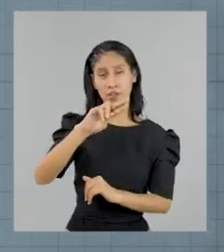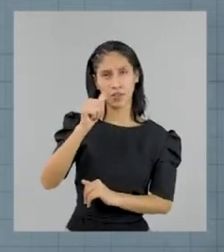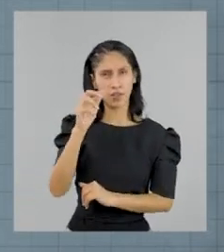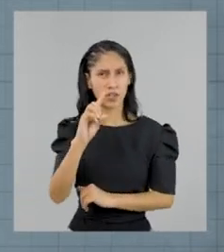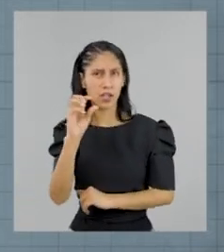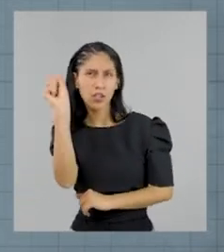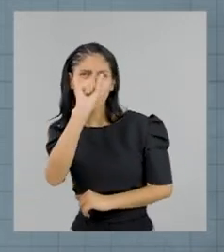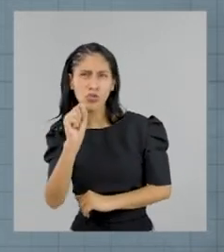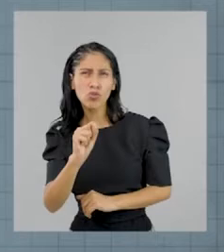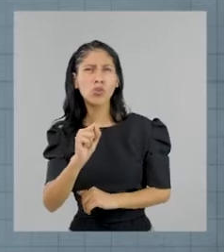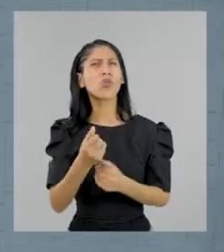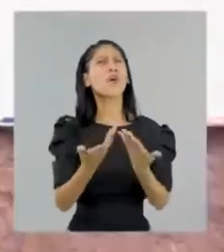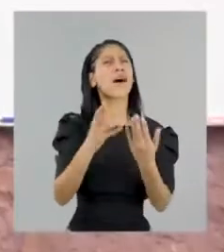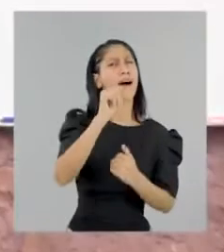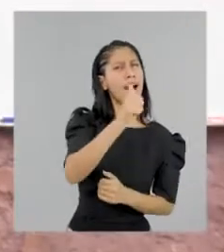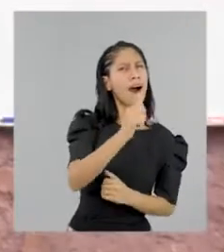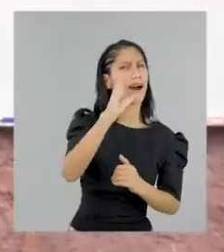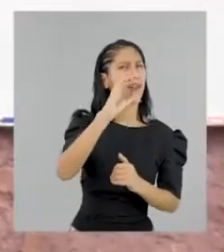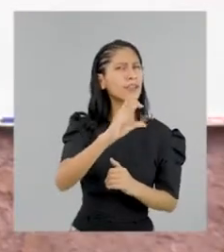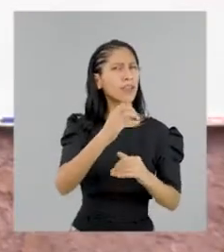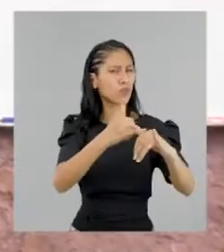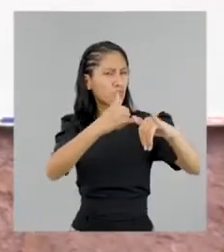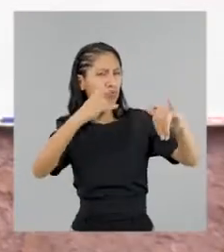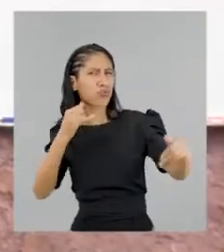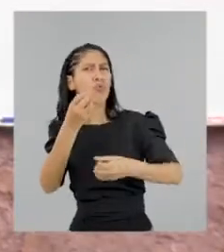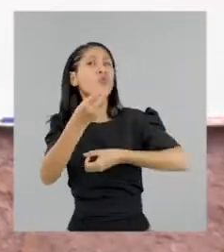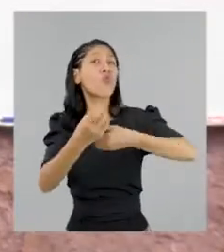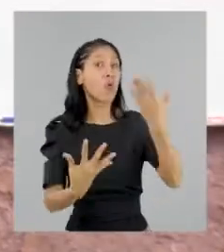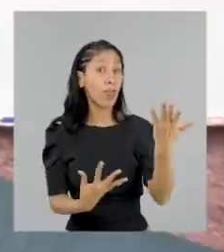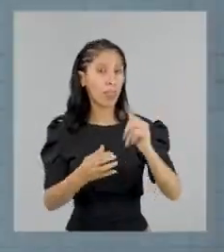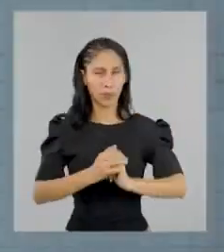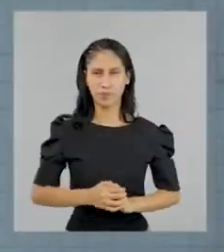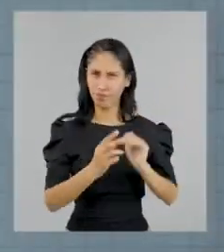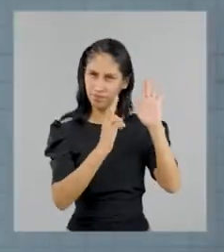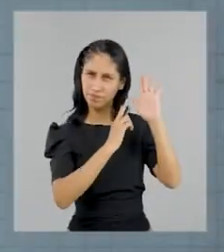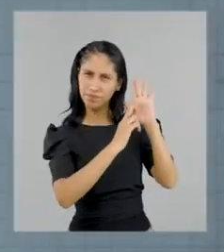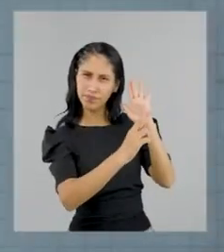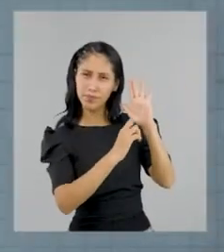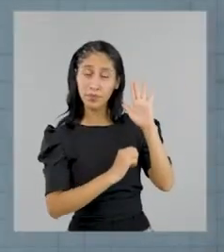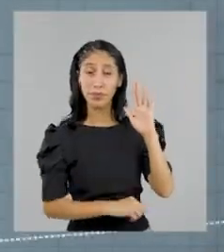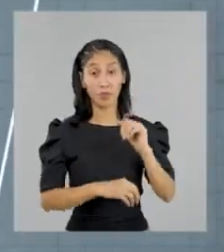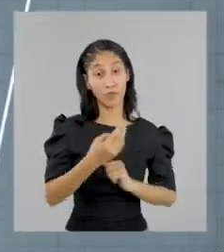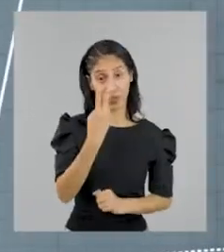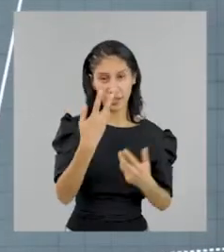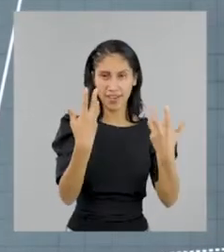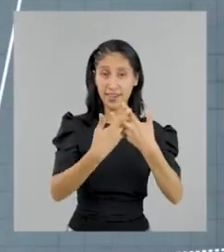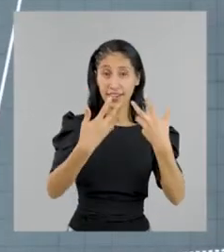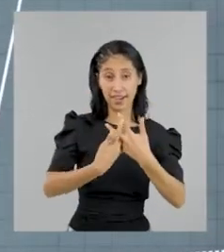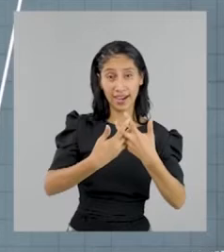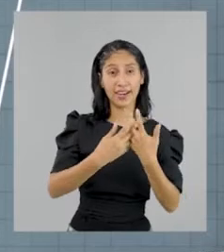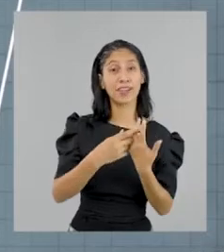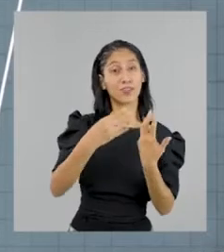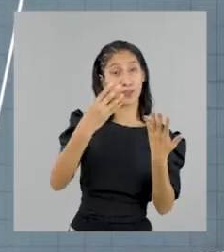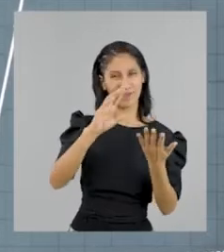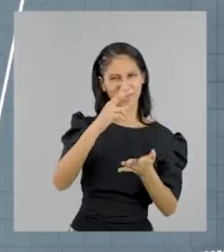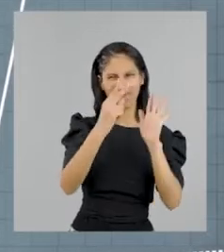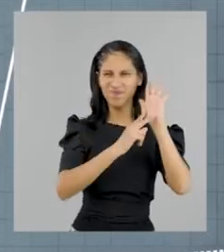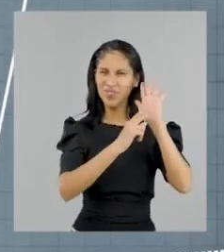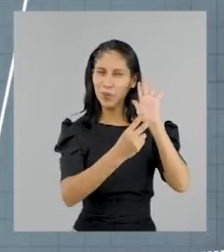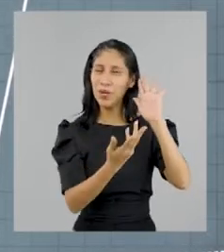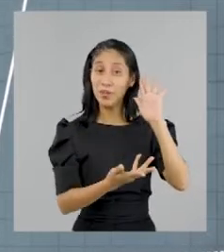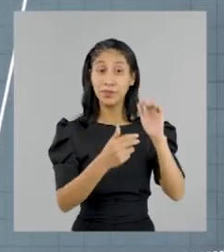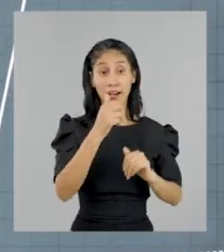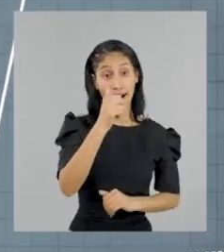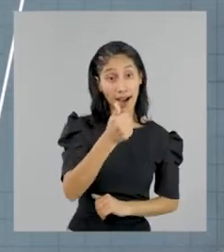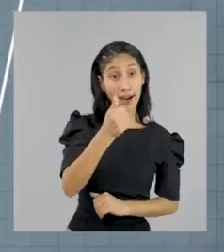mide AC? Como dato, tenemos 2 ángulos y un lado. Podemos aplicar la ley de senos, que se